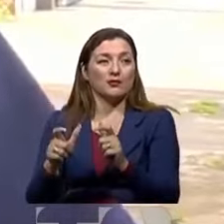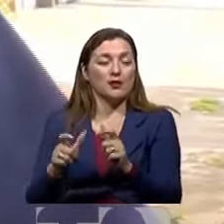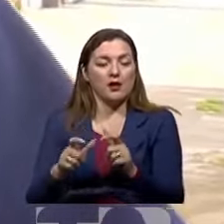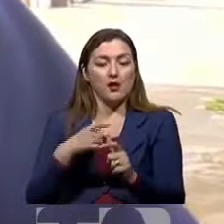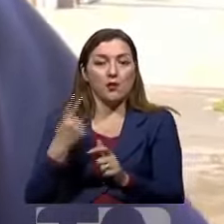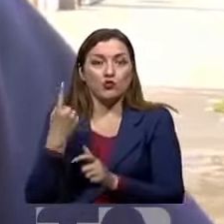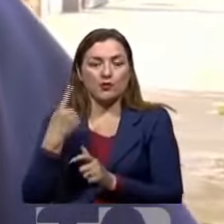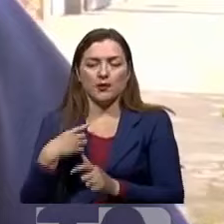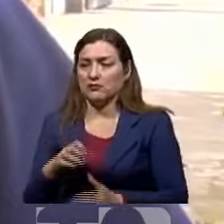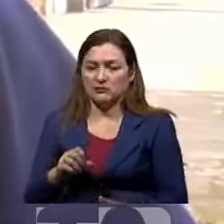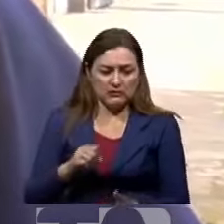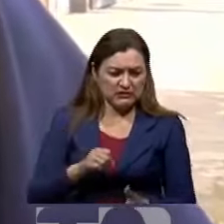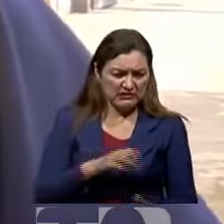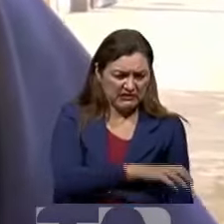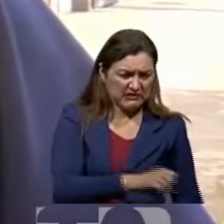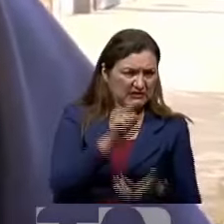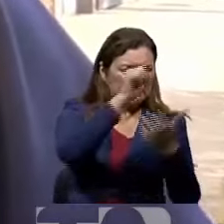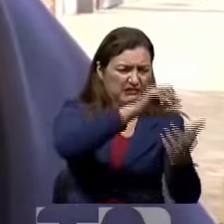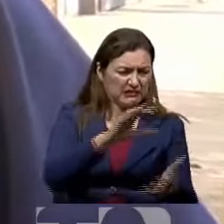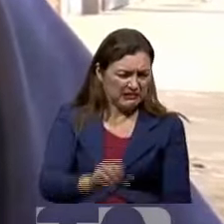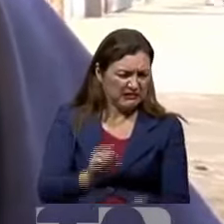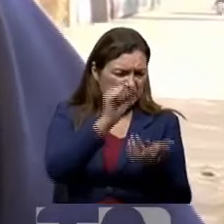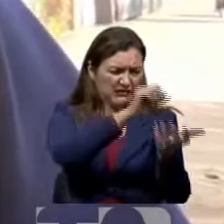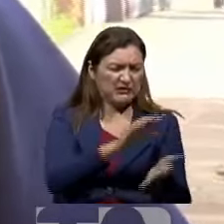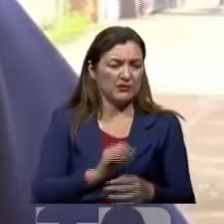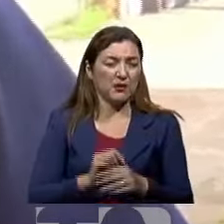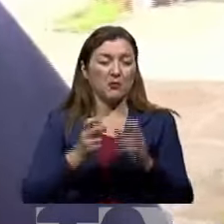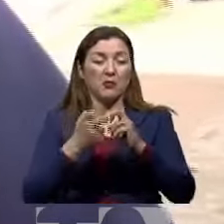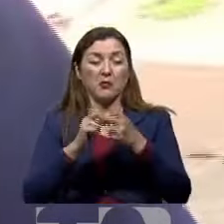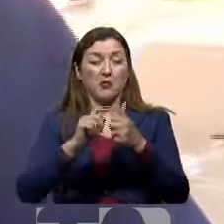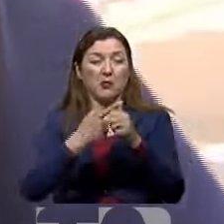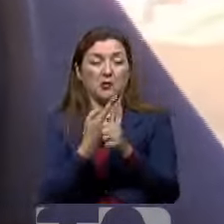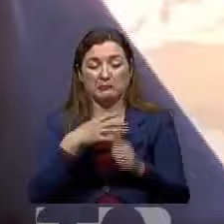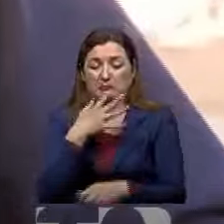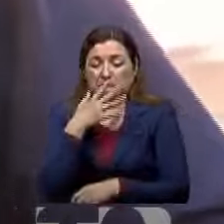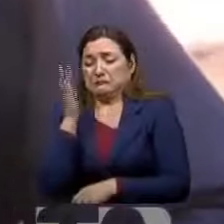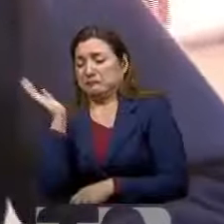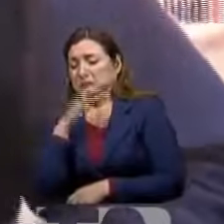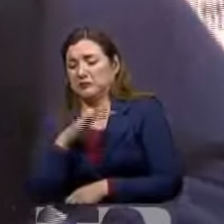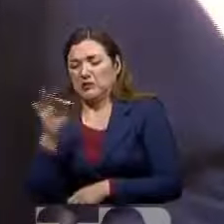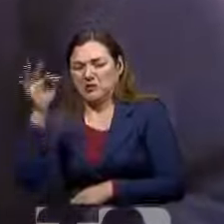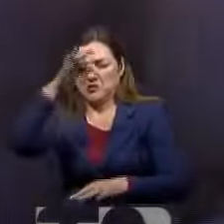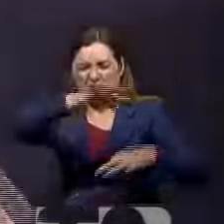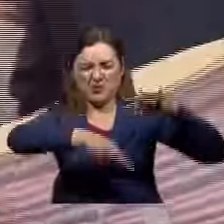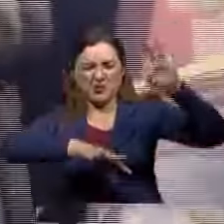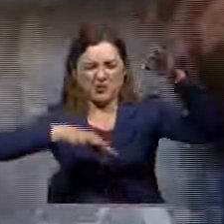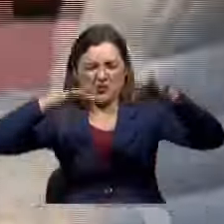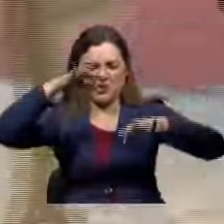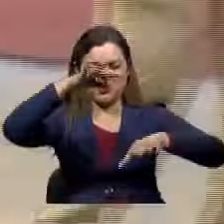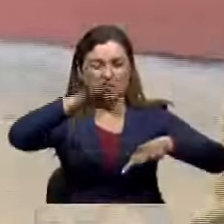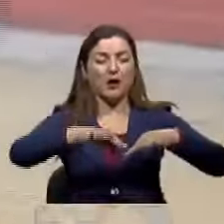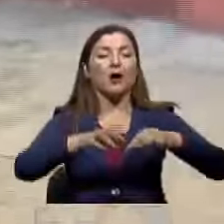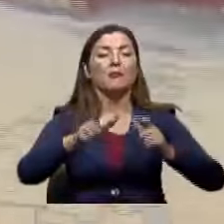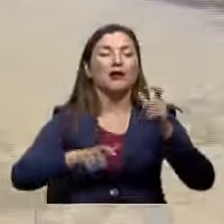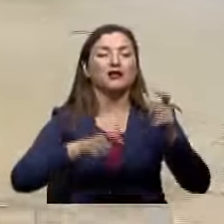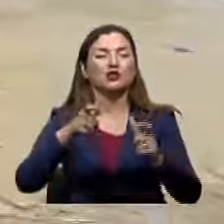acá. Entonces, dentro de los problemas que tenemos es, primero, malos olores, proliferación de insectos, ruidos excesivos de las personas